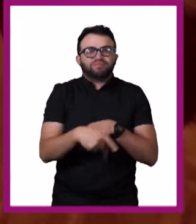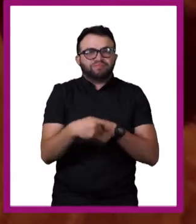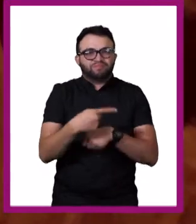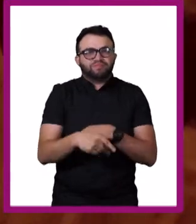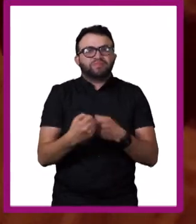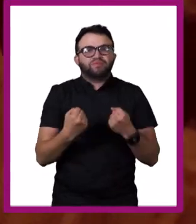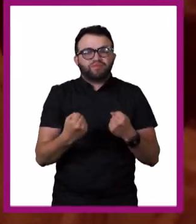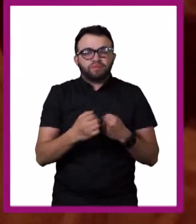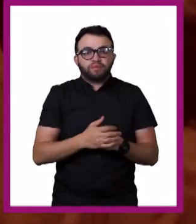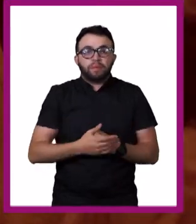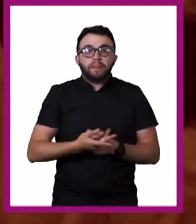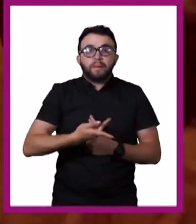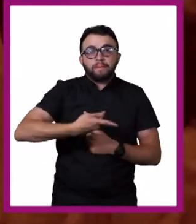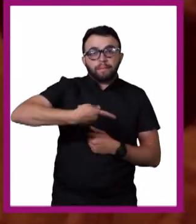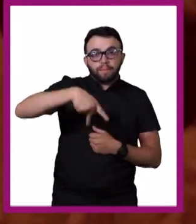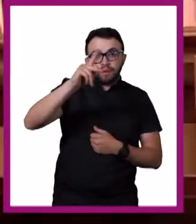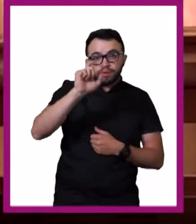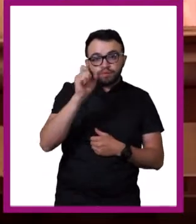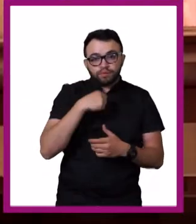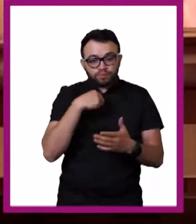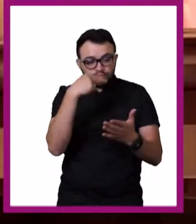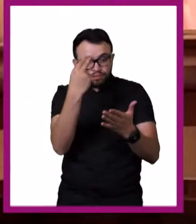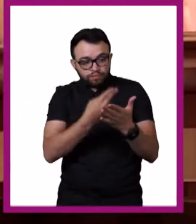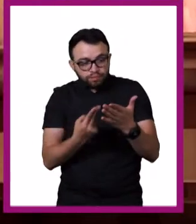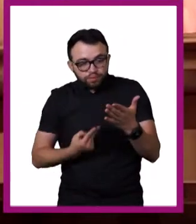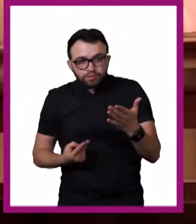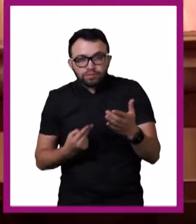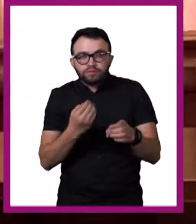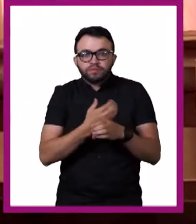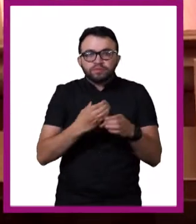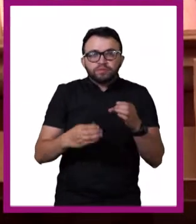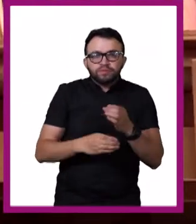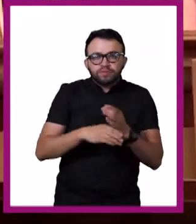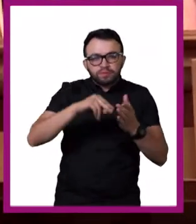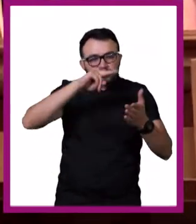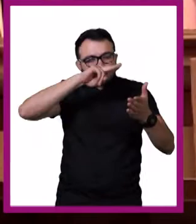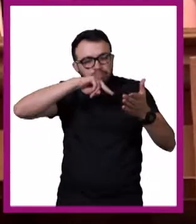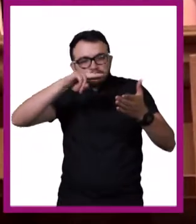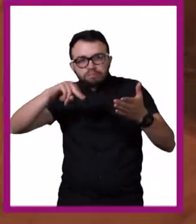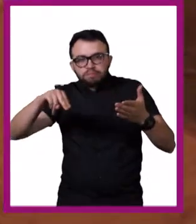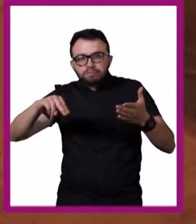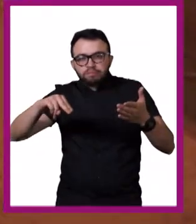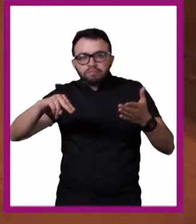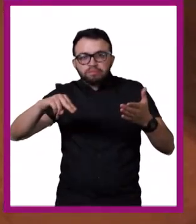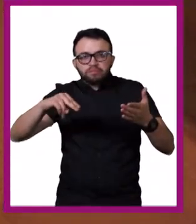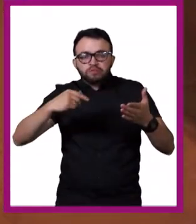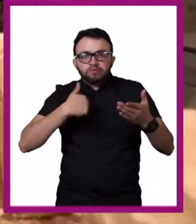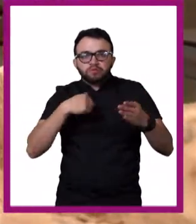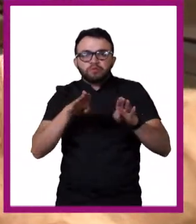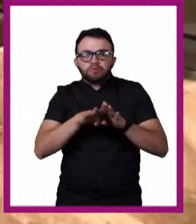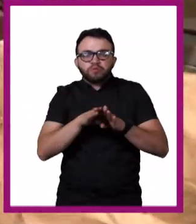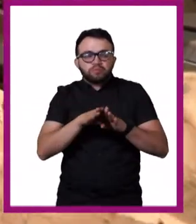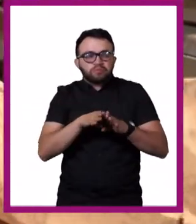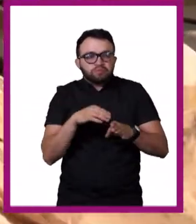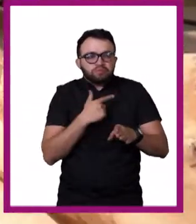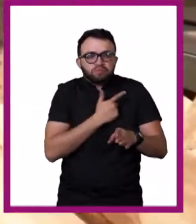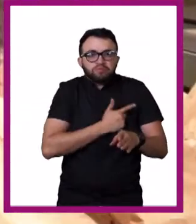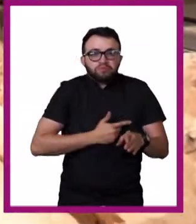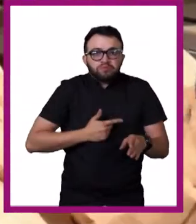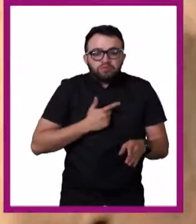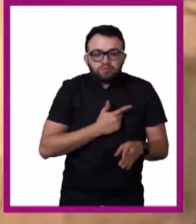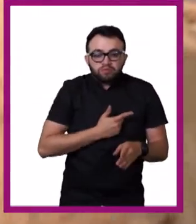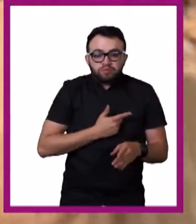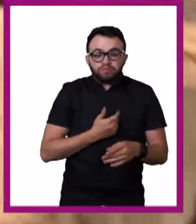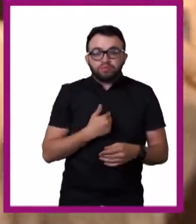Pero tenía ese refugio, siempre el dibujo, siempre la pintura. Y aunque me costó trabajo llegar a